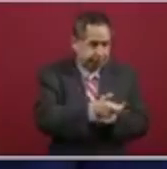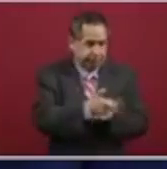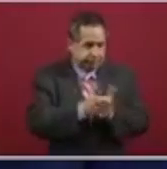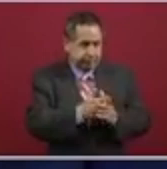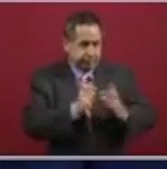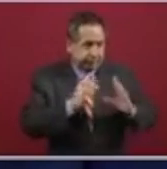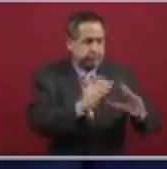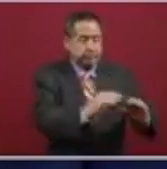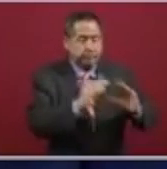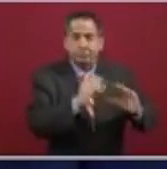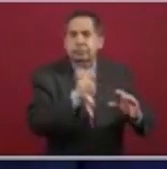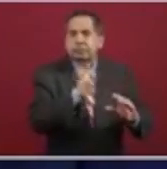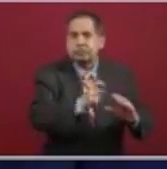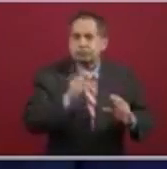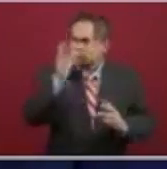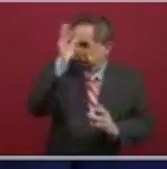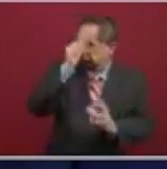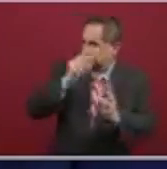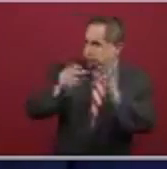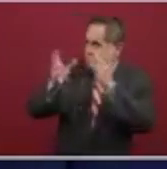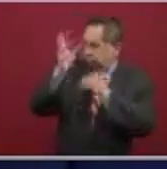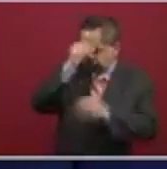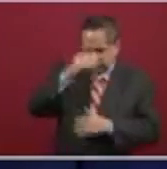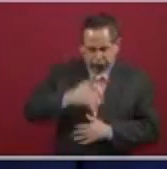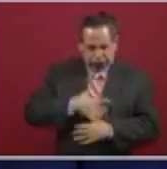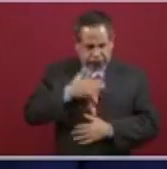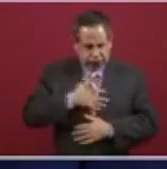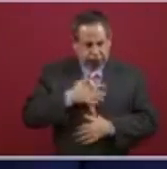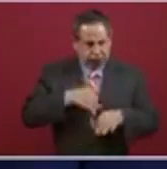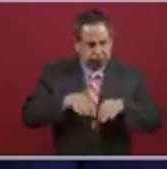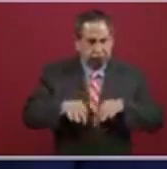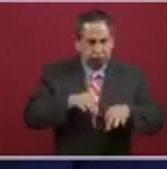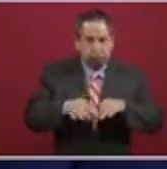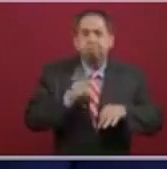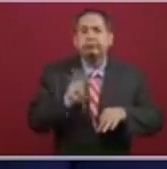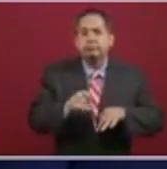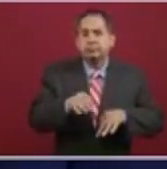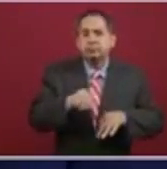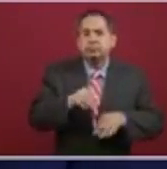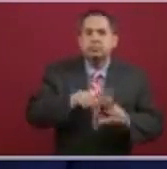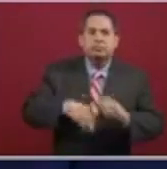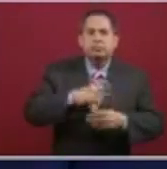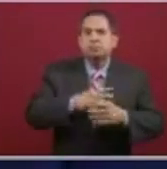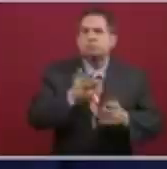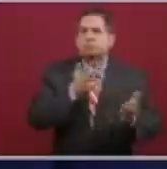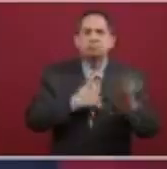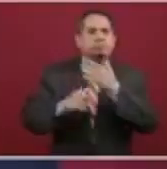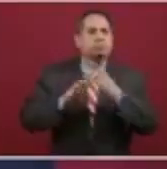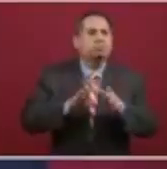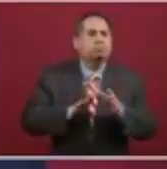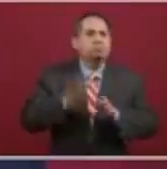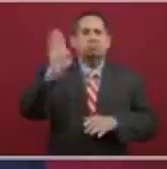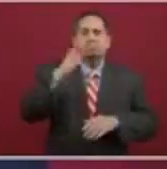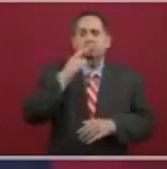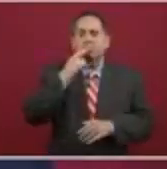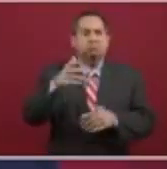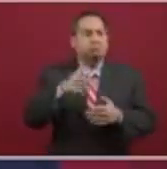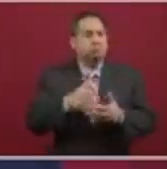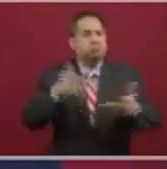capacitación para el trabajo, significa crecimiento, significa